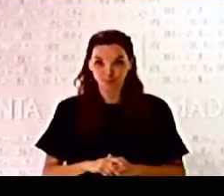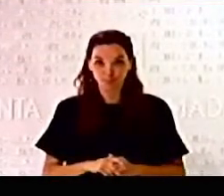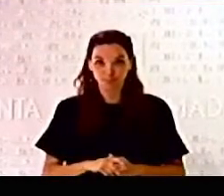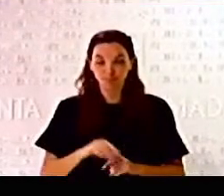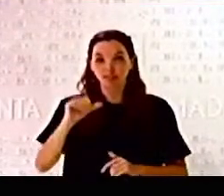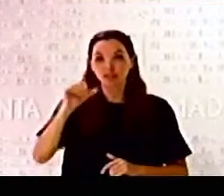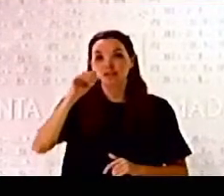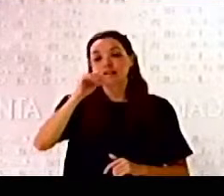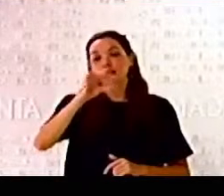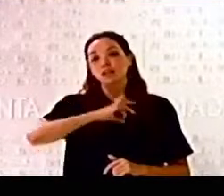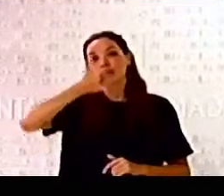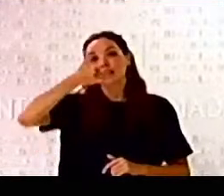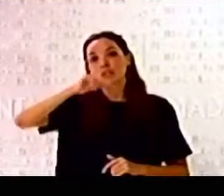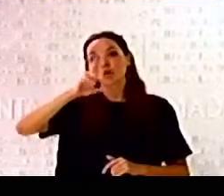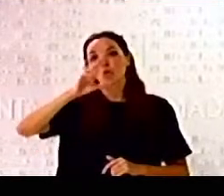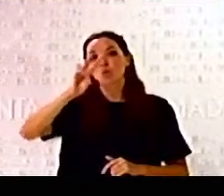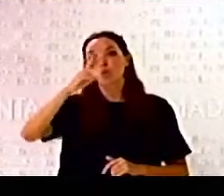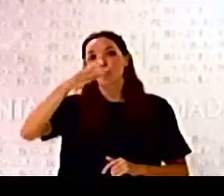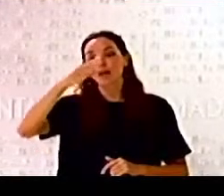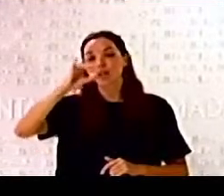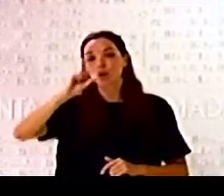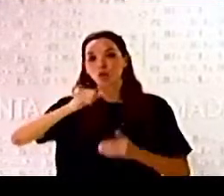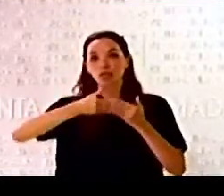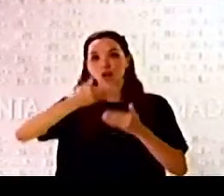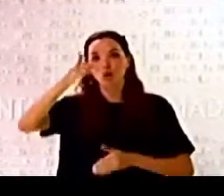Álvaro Rubio, del diario Hoy.